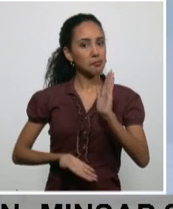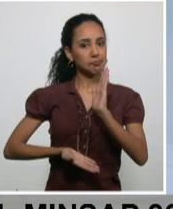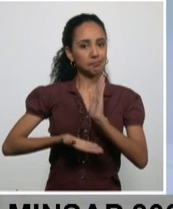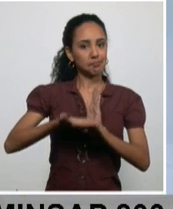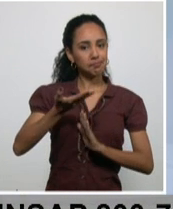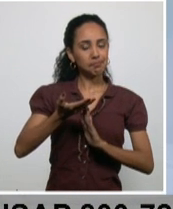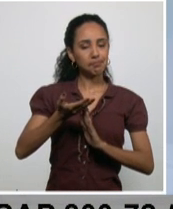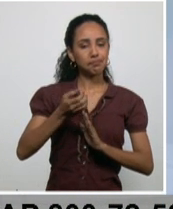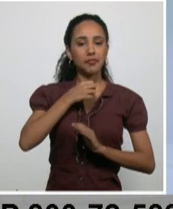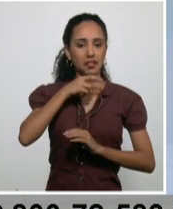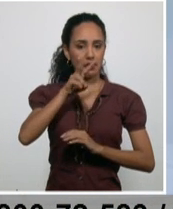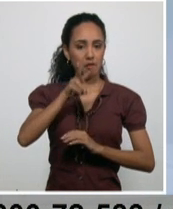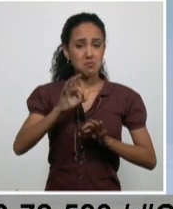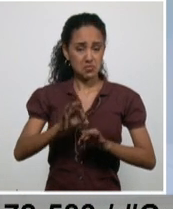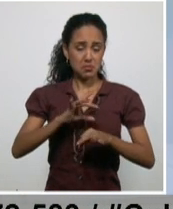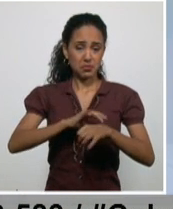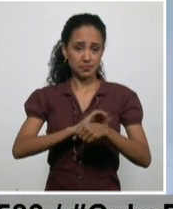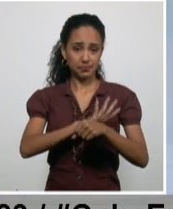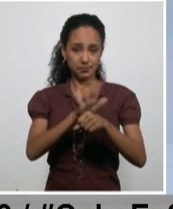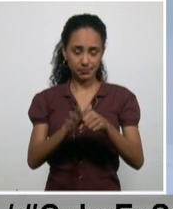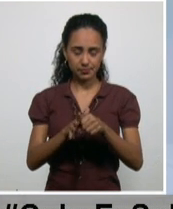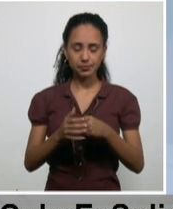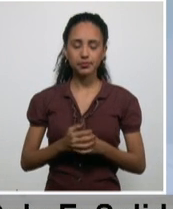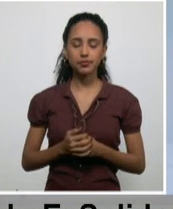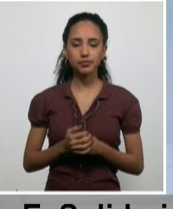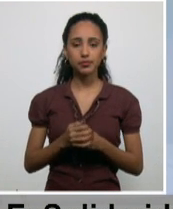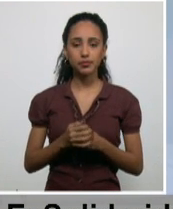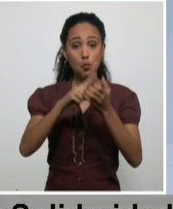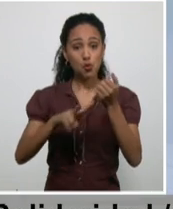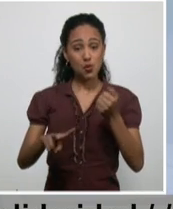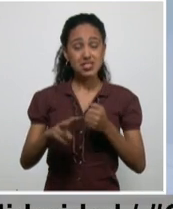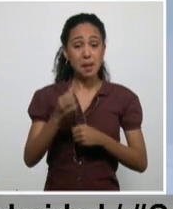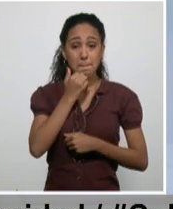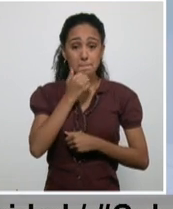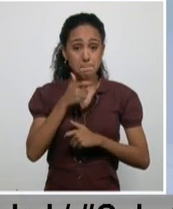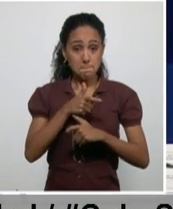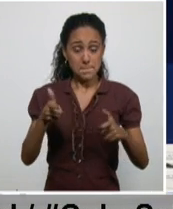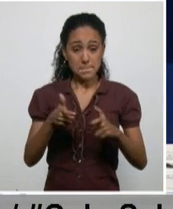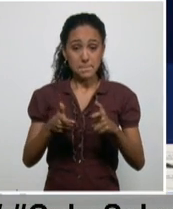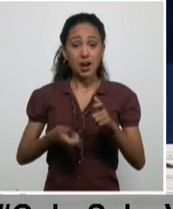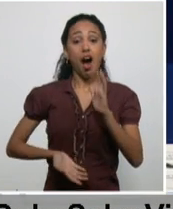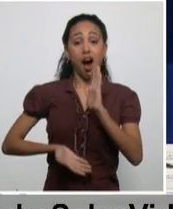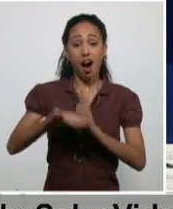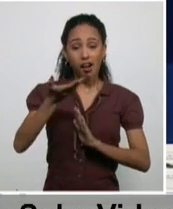que se han diagnosticado como tal. Las provincias que han tenido más altas